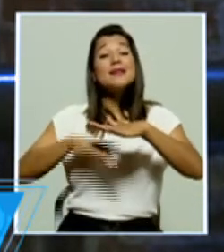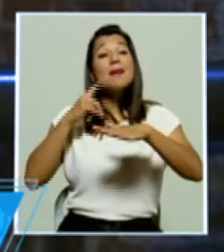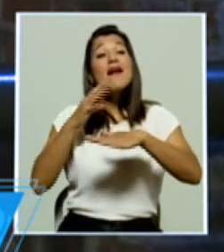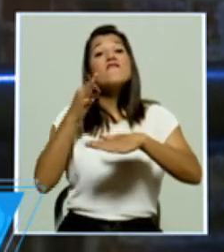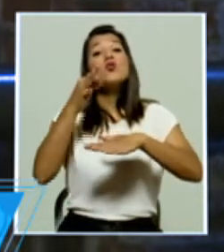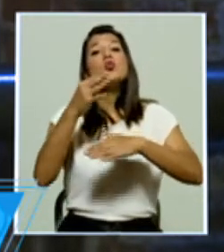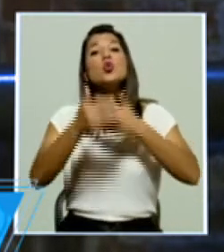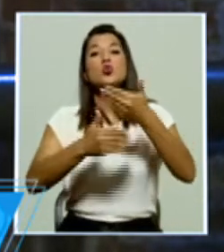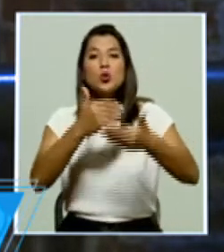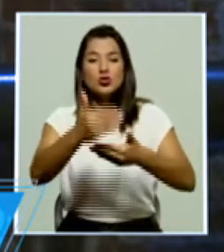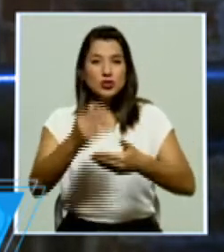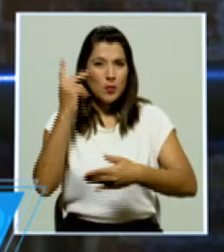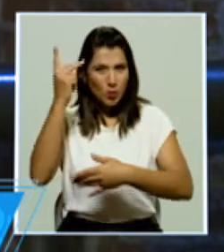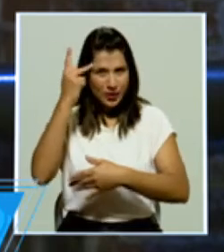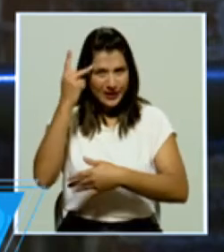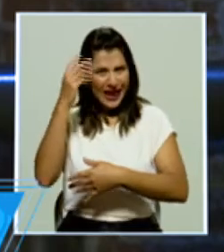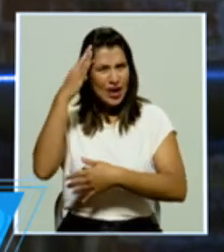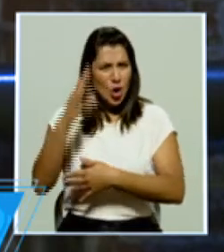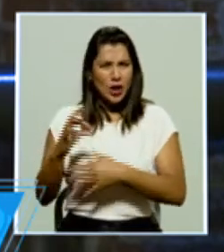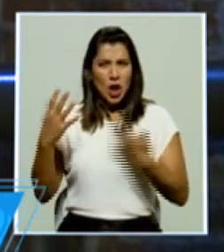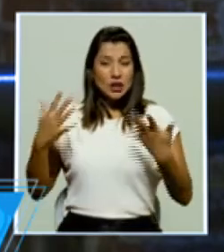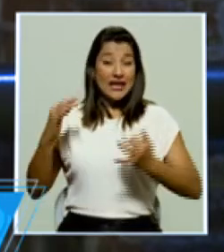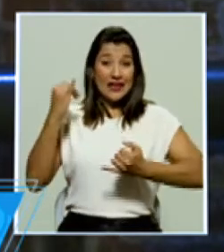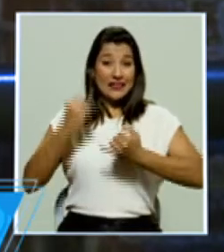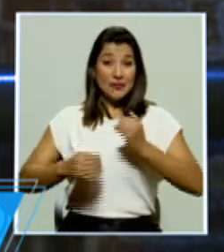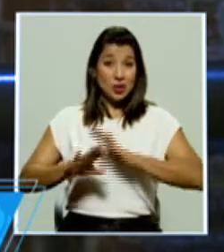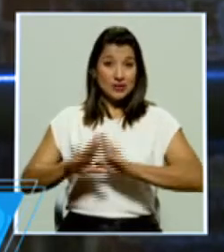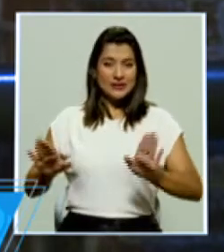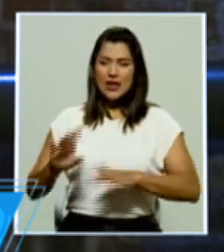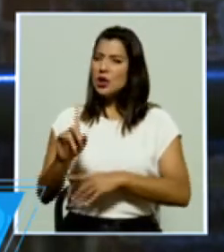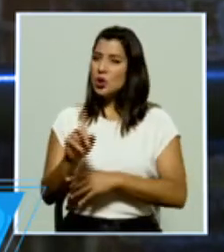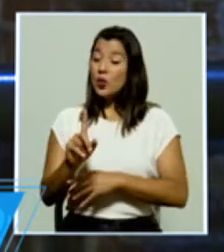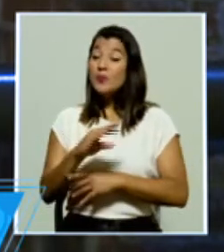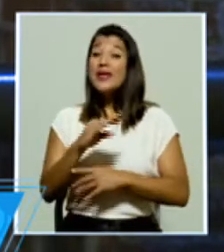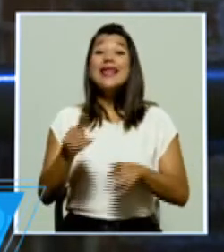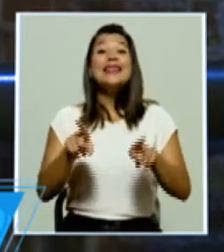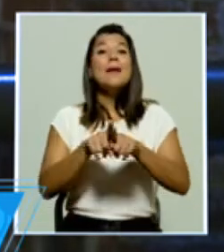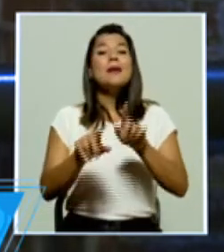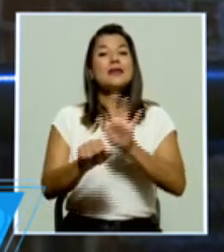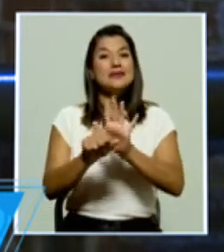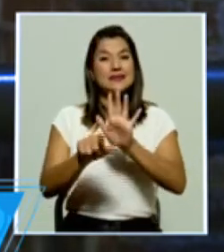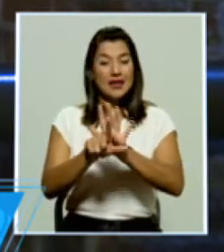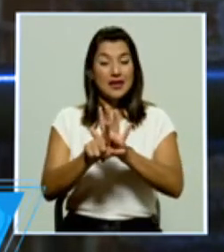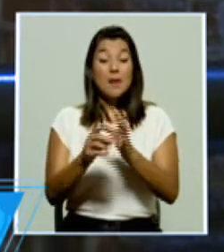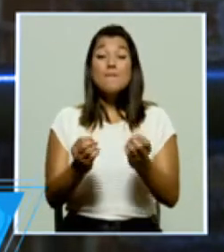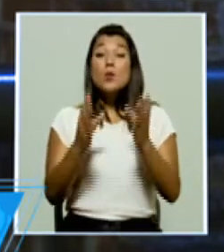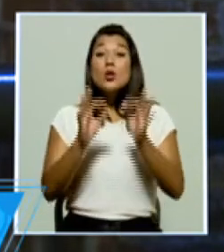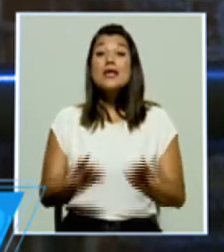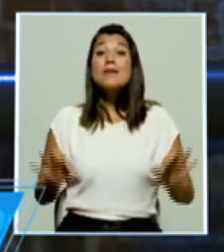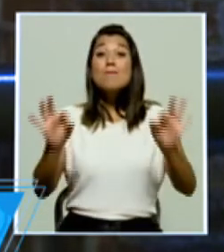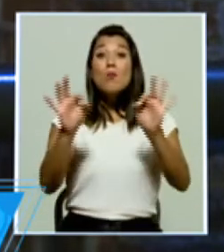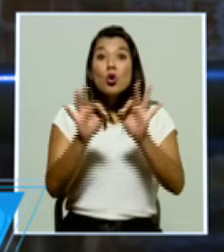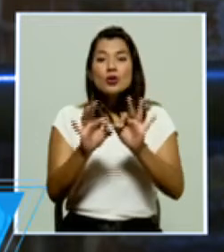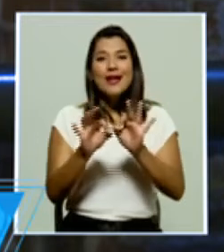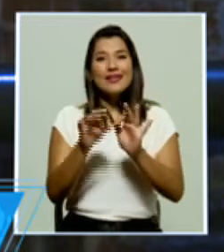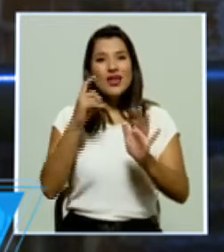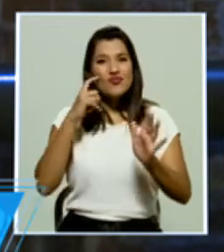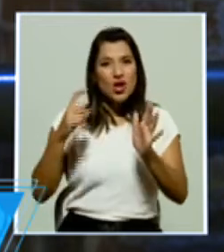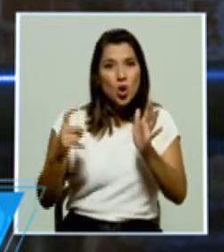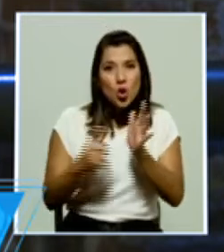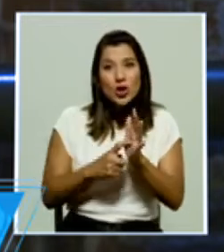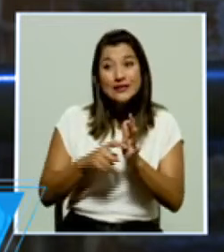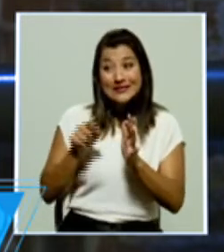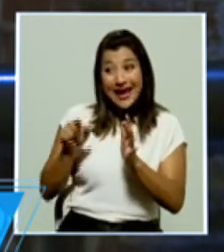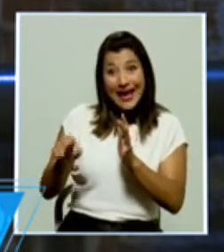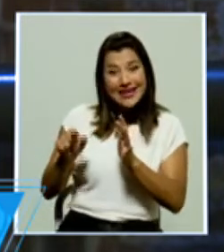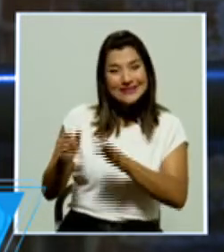se acaba solamente con el momento del diálogo. Y la Asamblea Legislativa es importante que reconozca lo que aquí se ha creado,